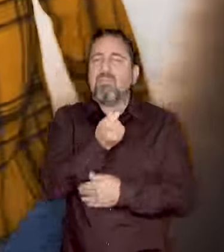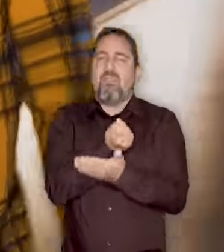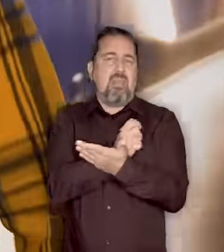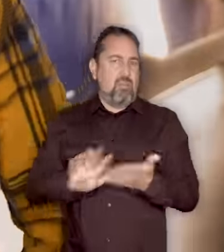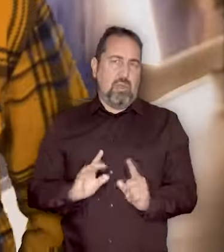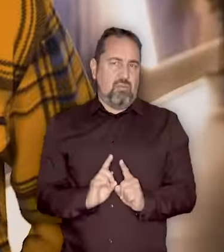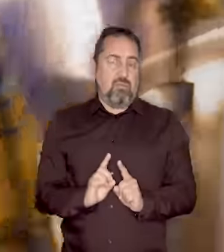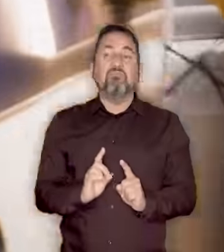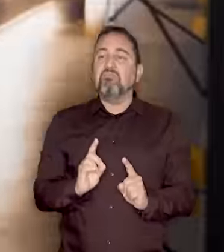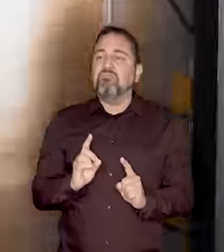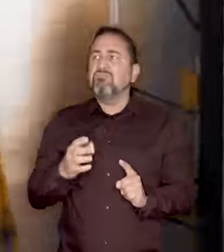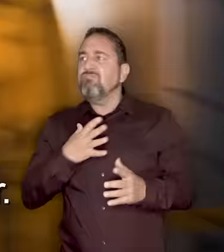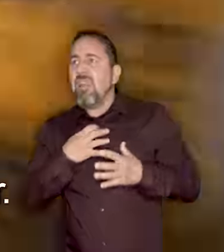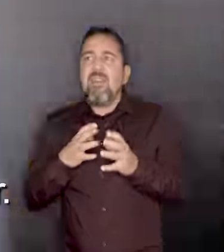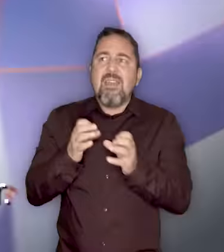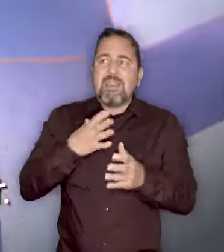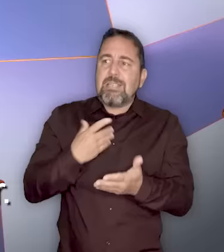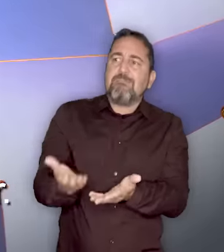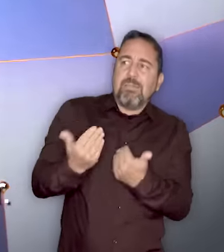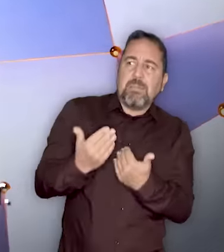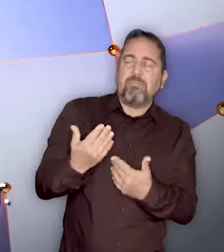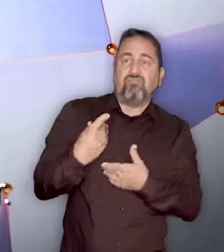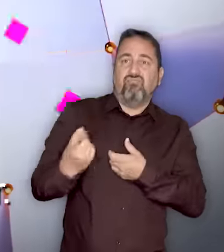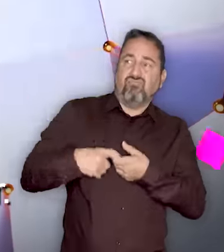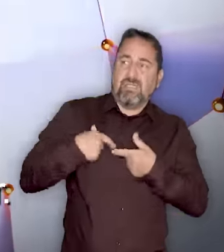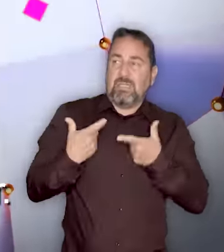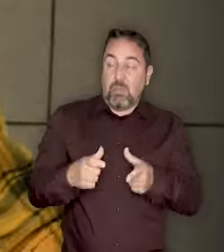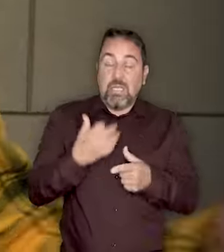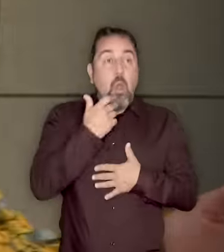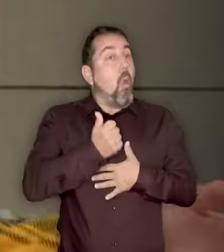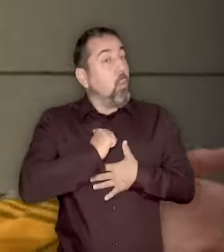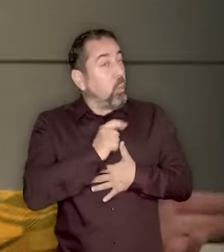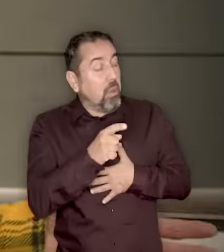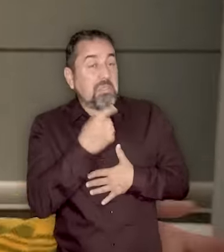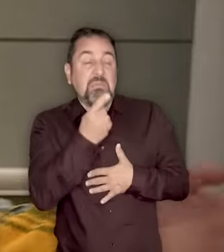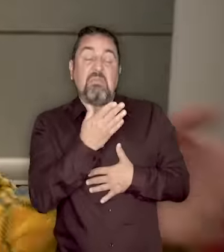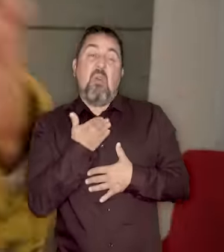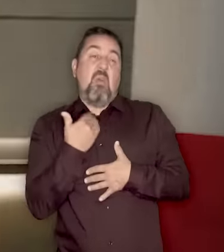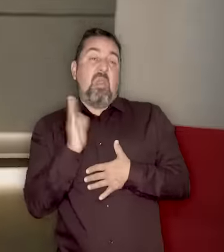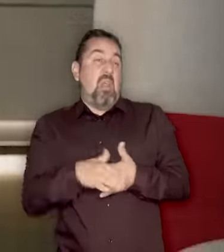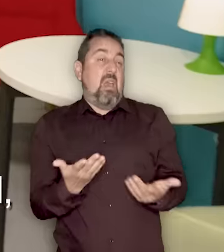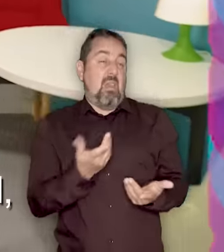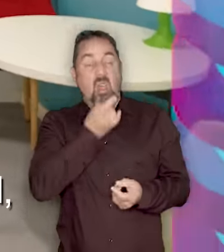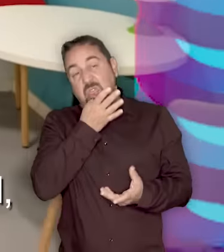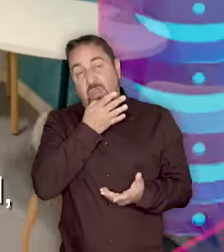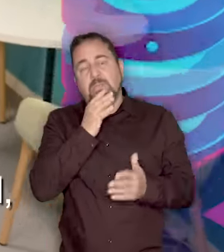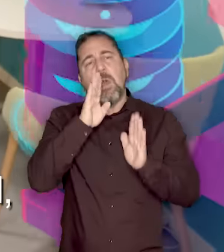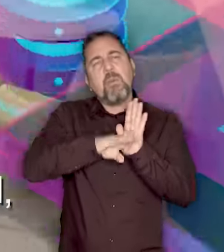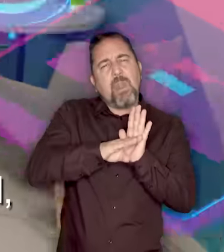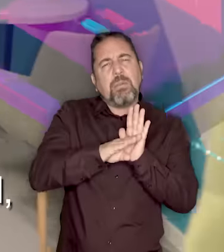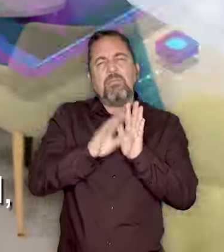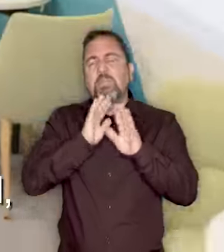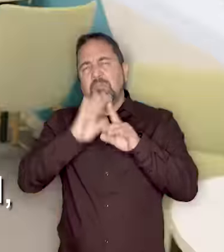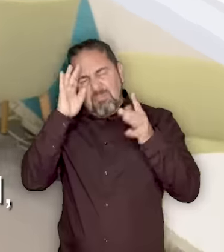para personas con discapacidad. Hay muchas ganas de contar contigo en este sector. Si no aprovechas esta oportunidad es porque no te da la gana. Analítica de